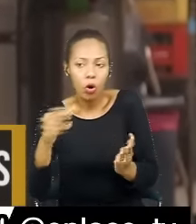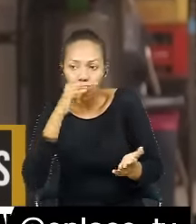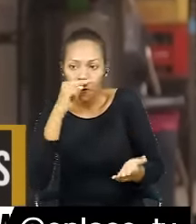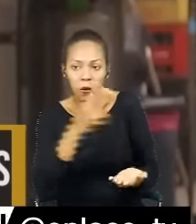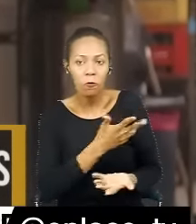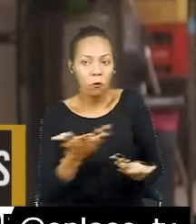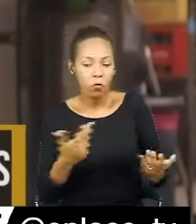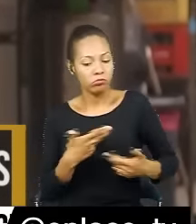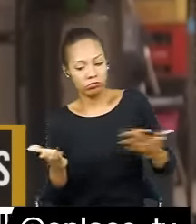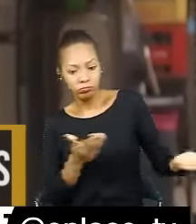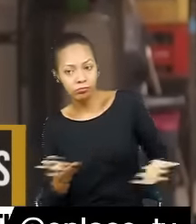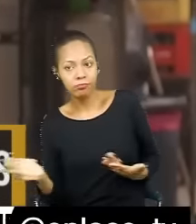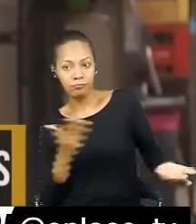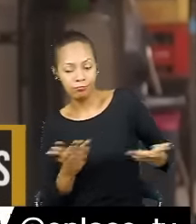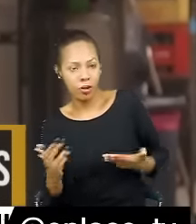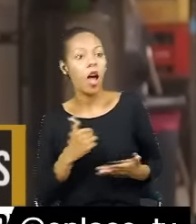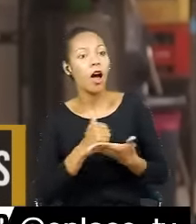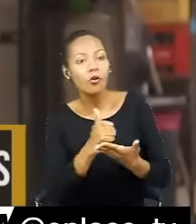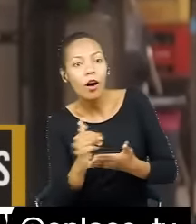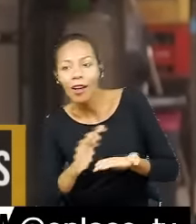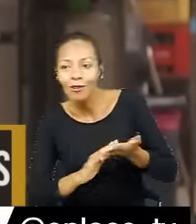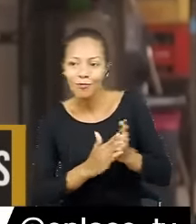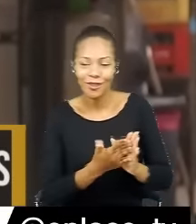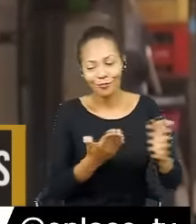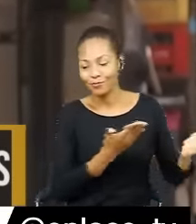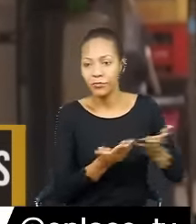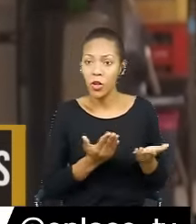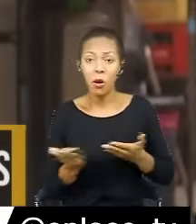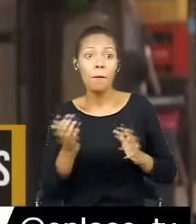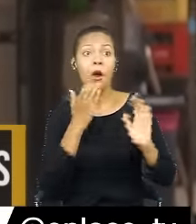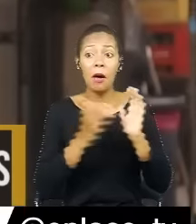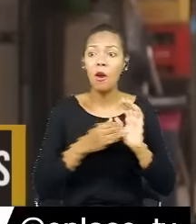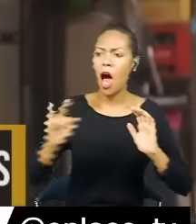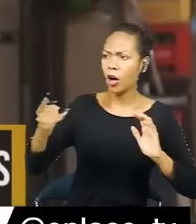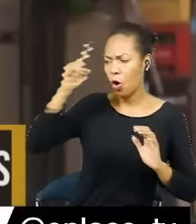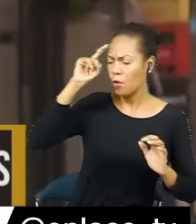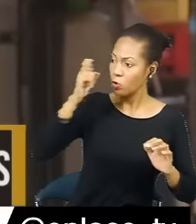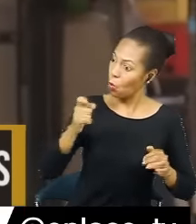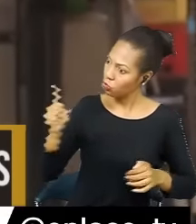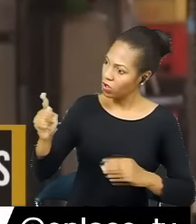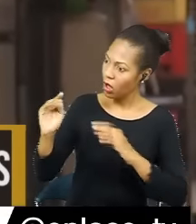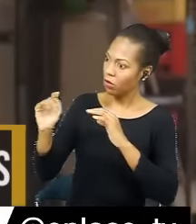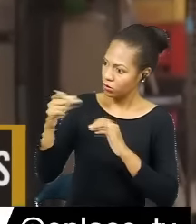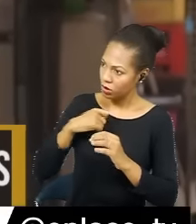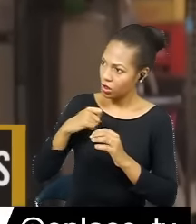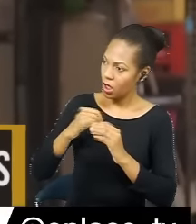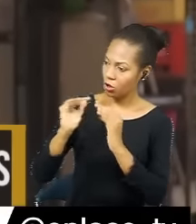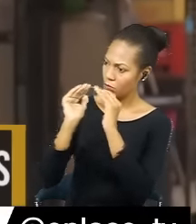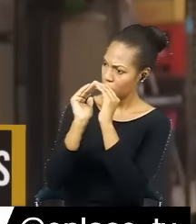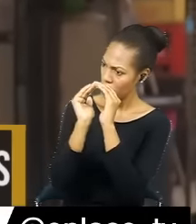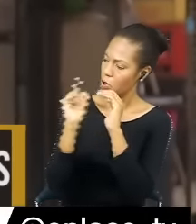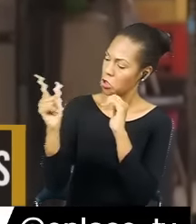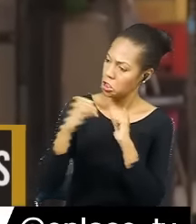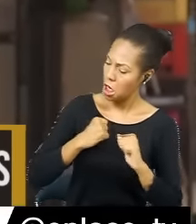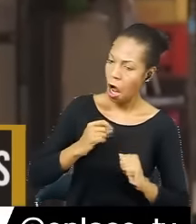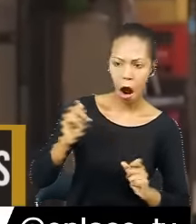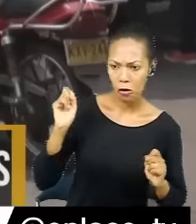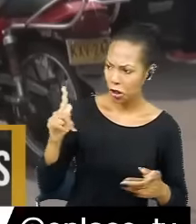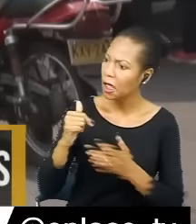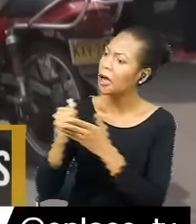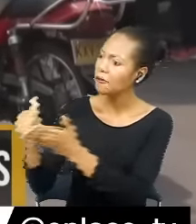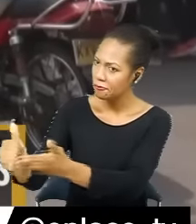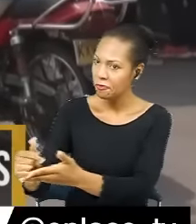para servicio de mi comunidad. Pero yo nunca he tenido un beneficio que digan, mire, al menos Blanca le regalo un tarro de pintura o viceversa a mis